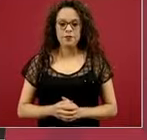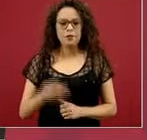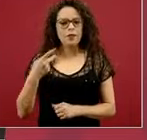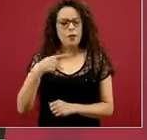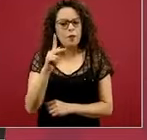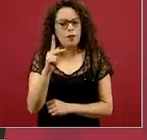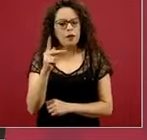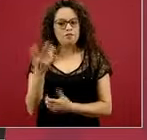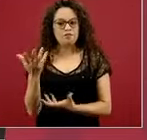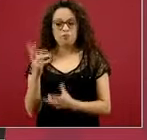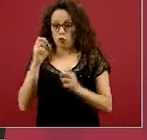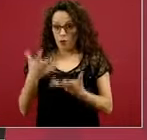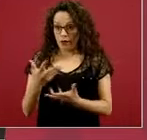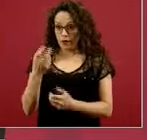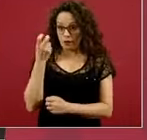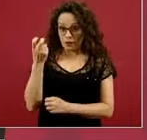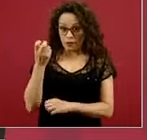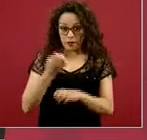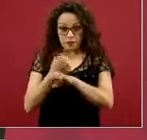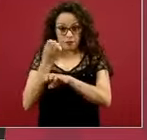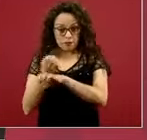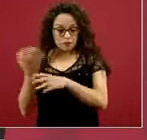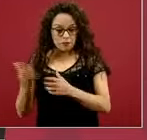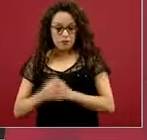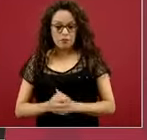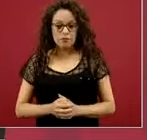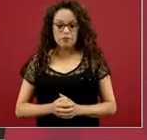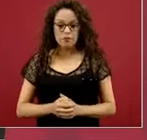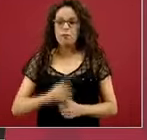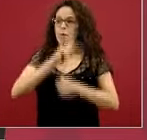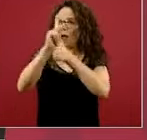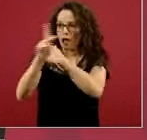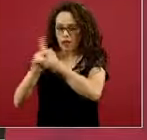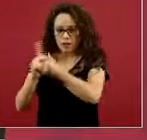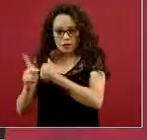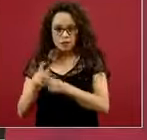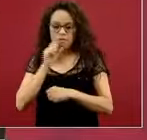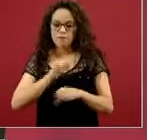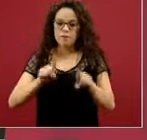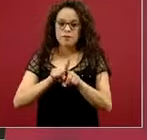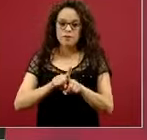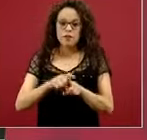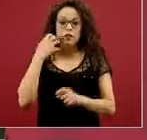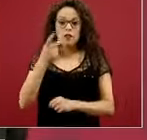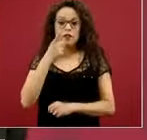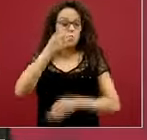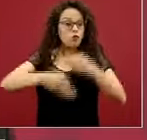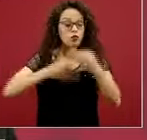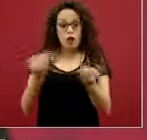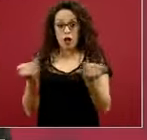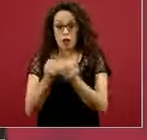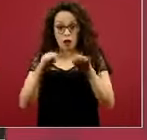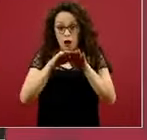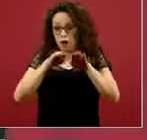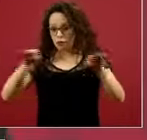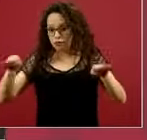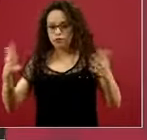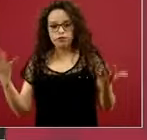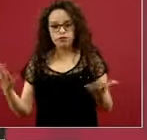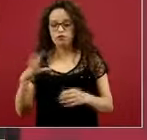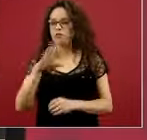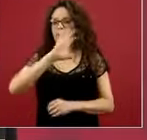esos estados y en esos países, tampoco es que sea homogéneo y hay heterogeneidad. Aún